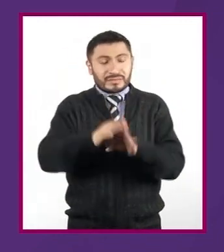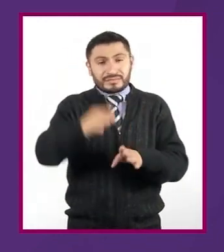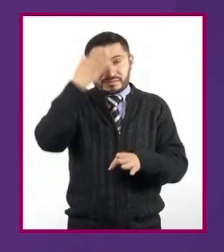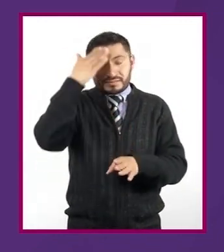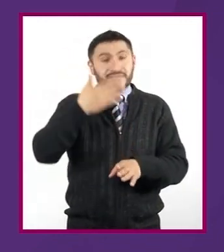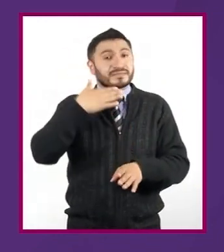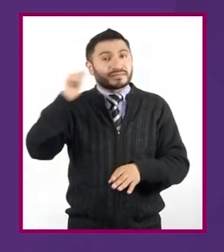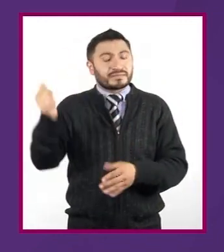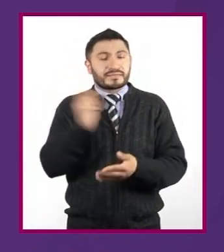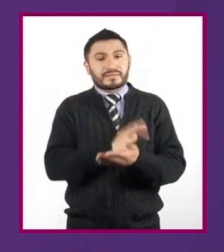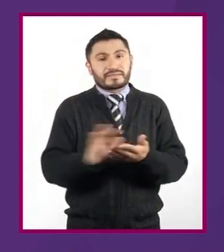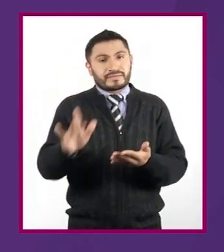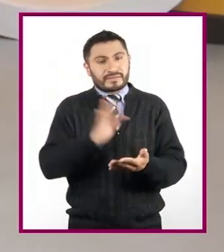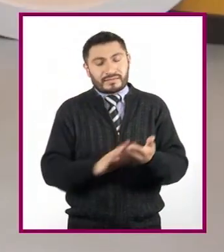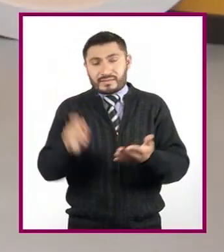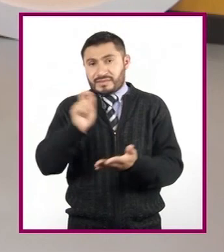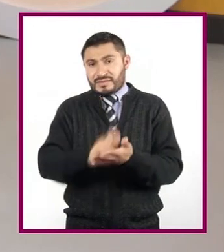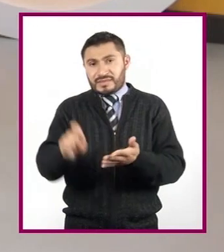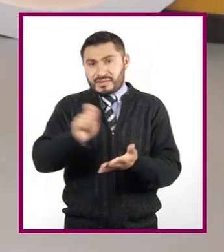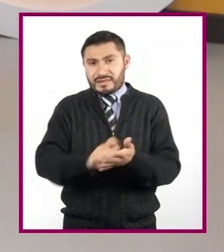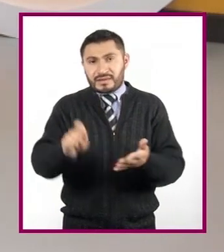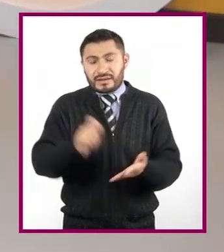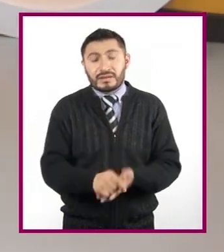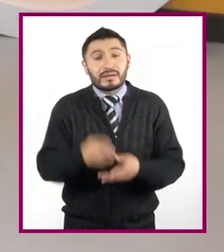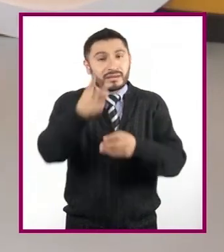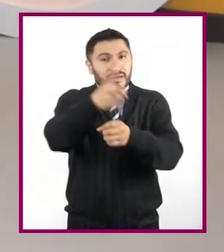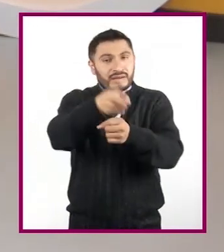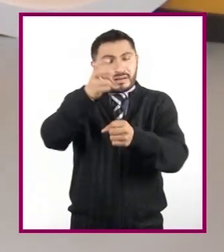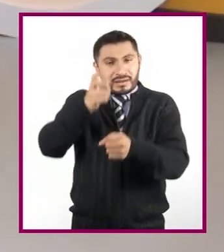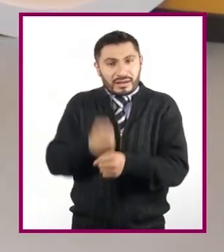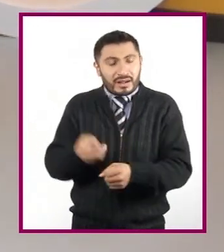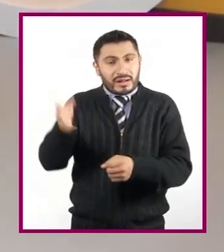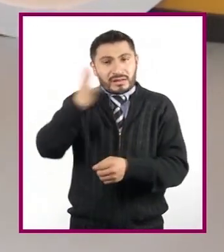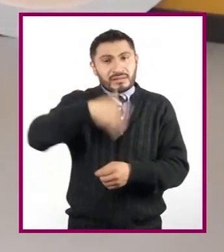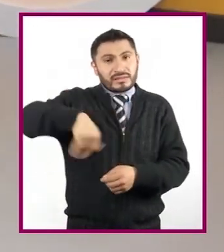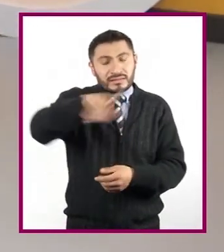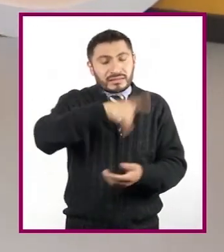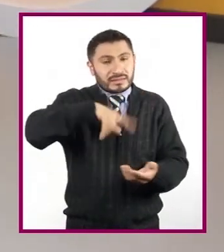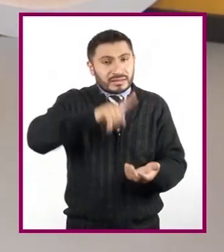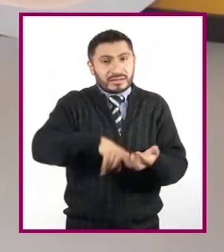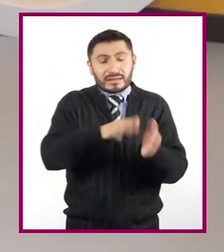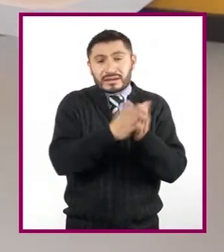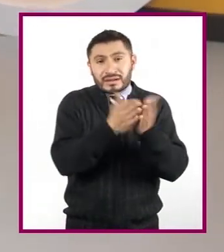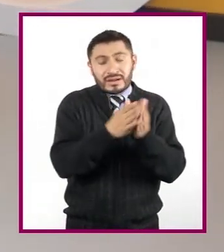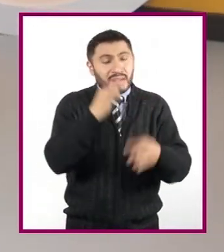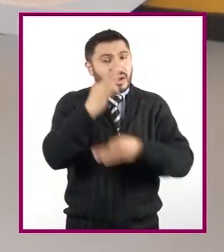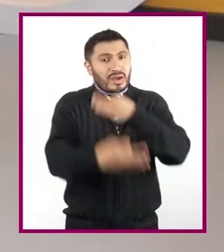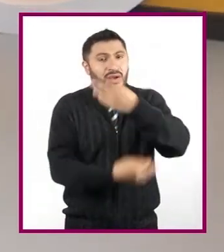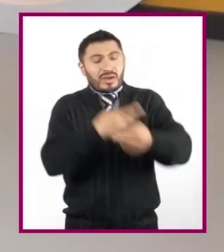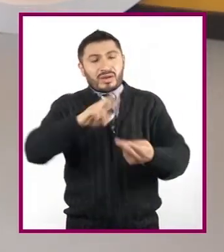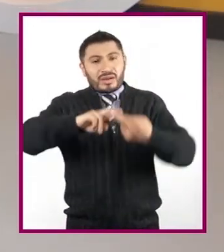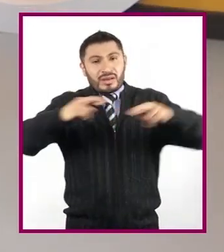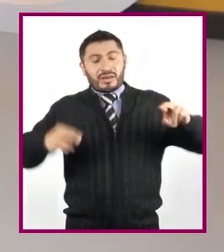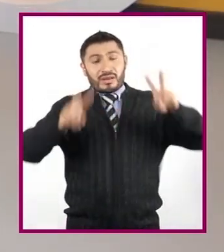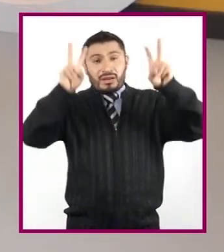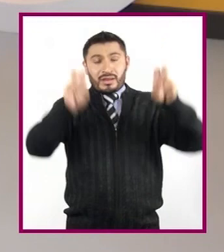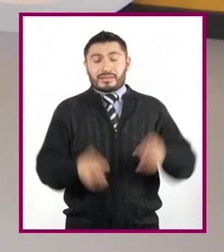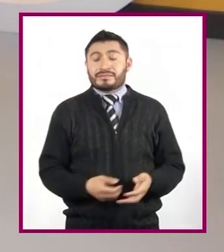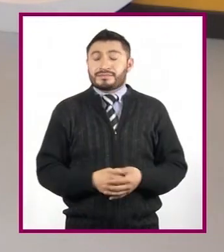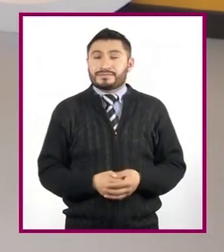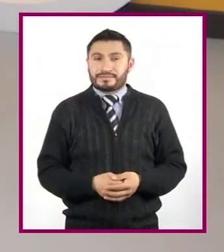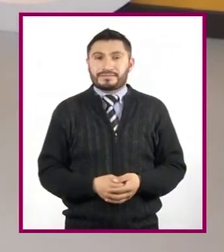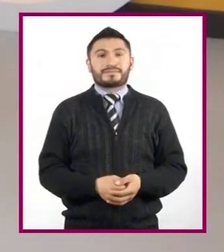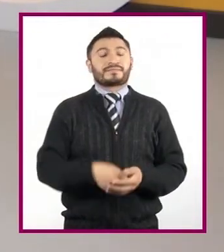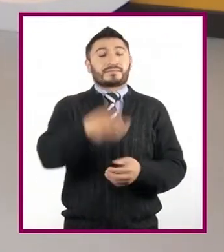habilidad de leer y escribir. Les invito a que busquen en su libro de texto todo lo relacionado con este tema y